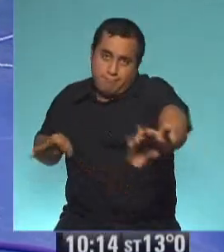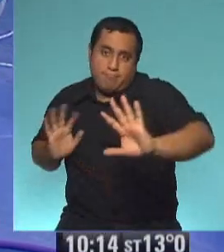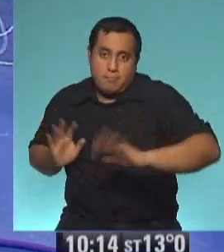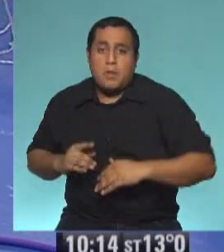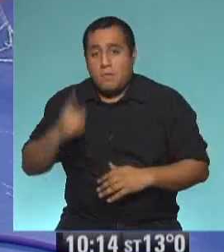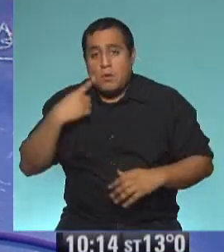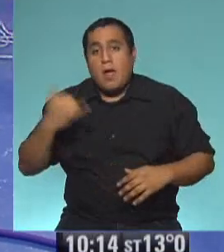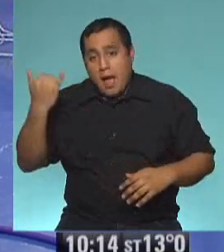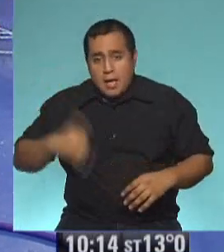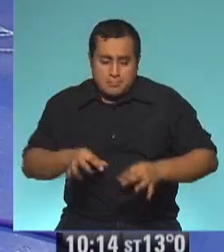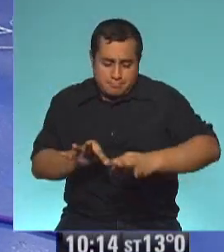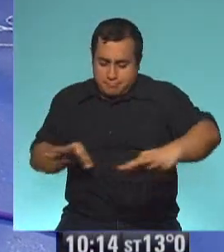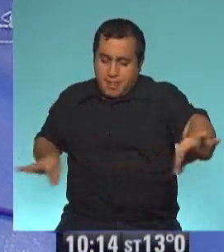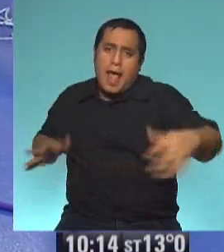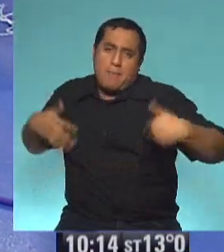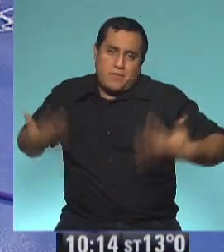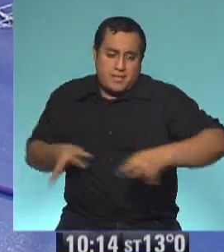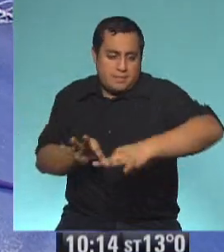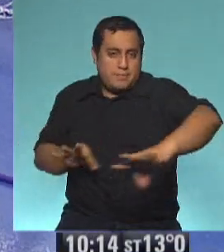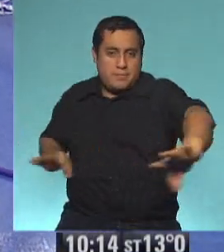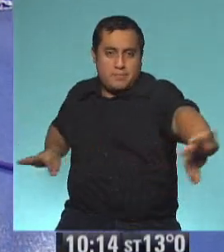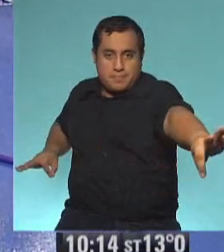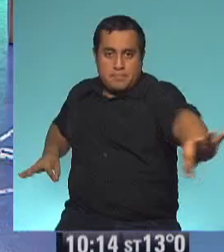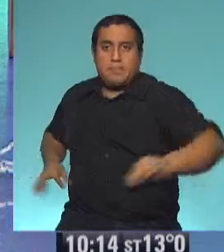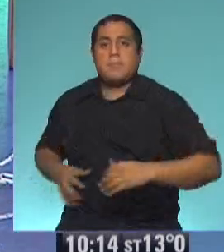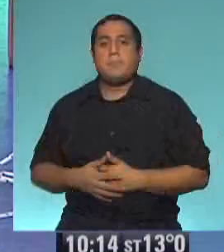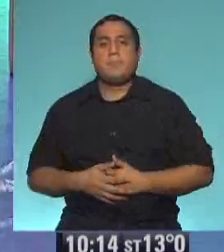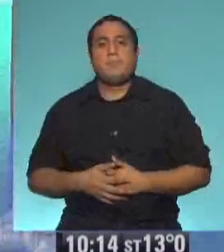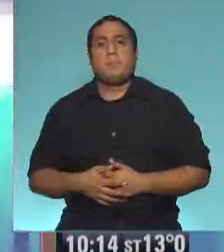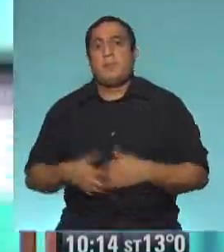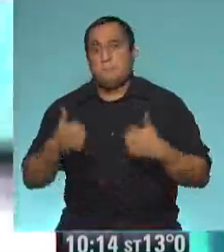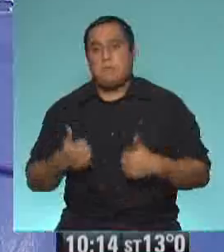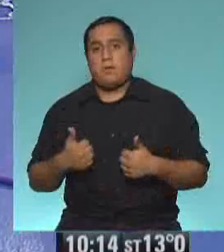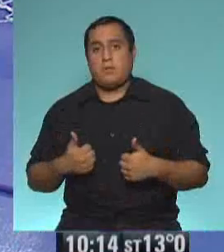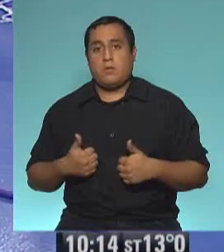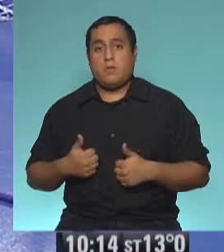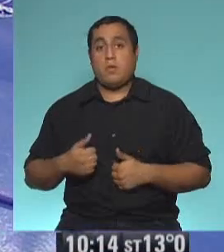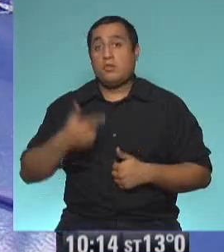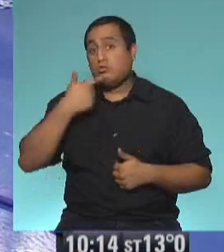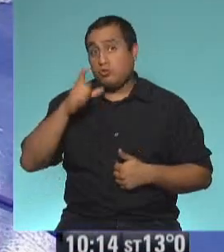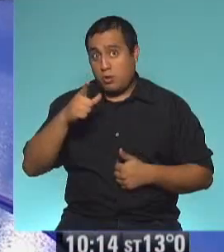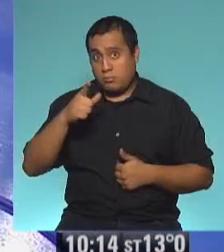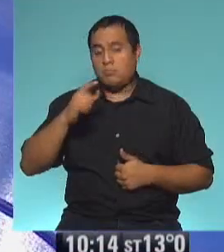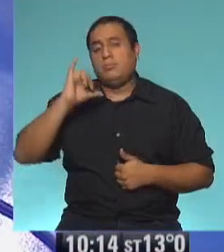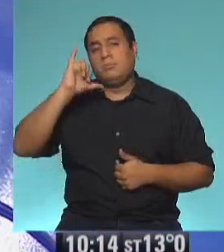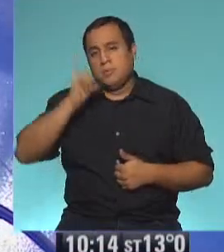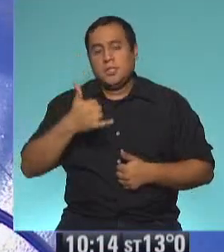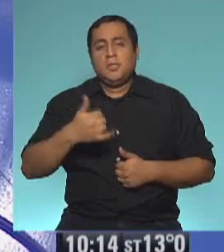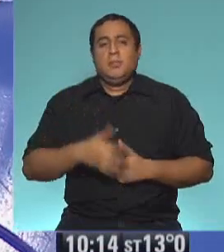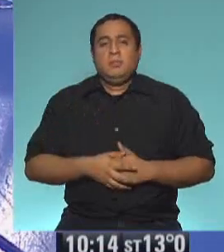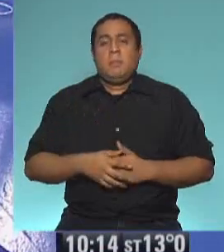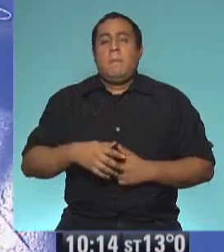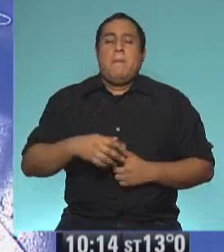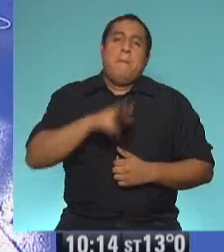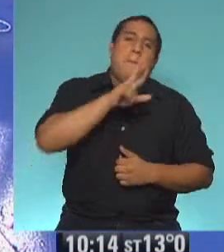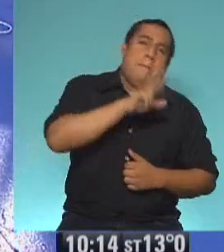que tenemos, la vamos a aprovechar. Mirá, a ver. O si no en un extremo la en otro. Del piso. Muy bien. Muy bien, la ponemos en el piso. ¿Vas a jugar vos, Sol? Sí, sí. ¿Al pan y queso? Pan y